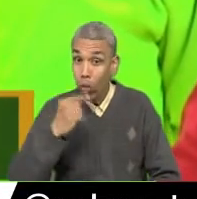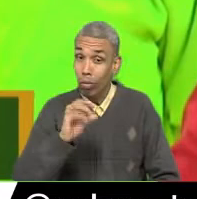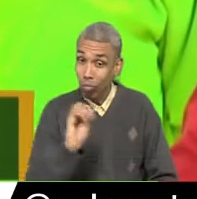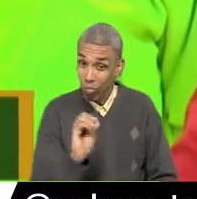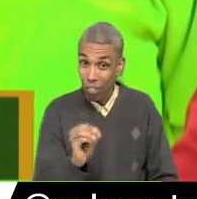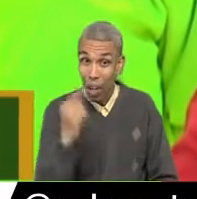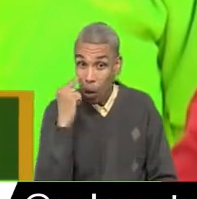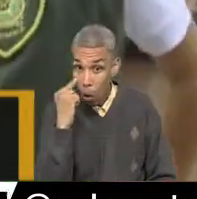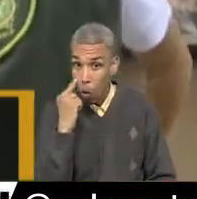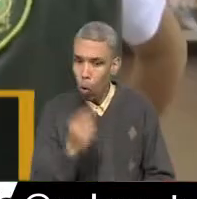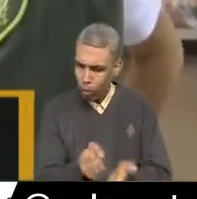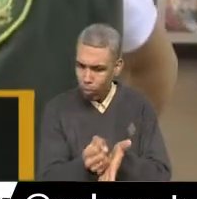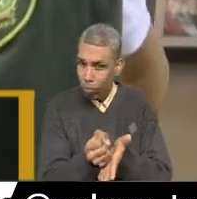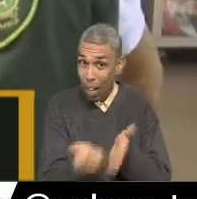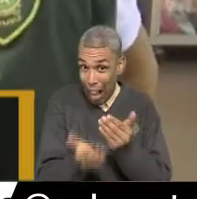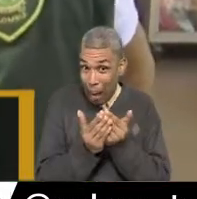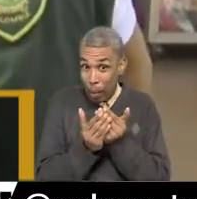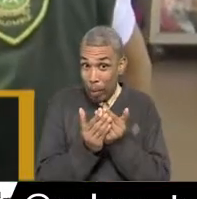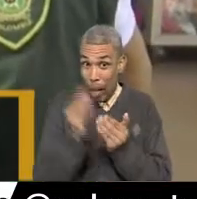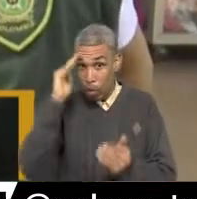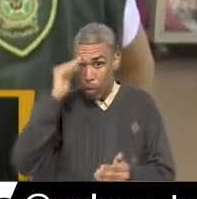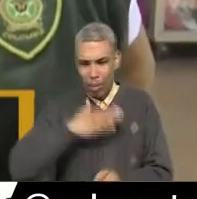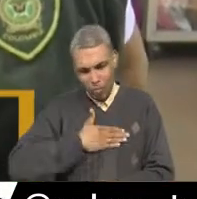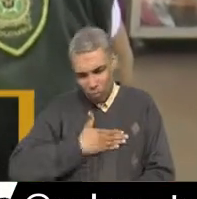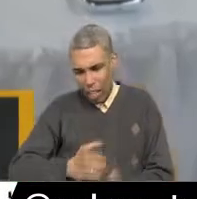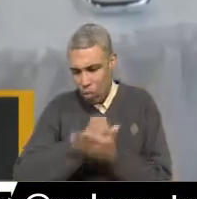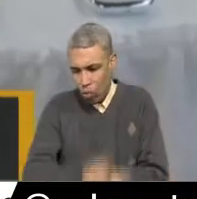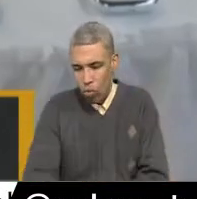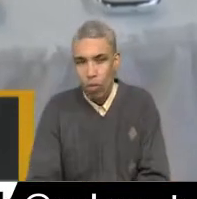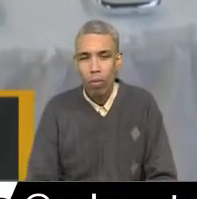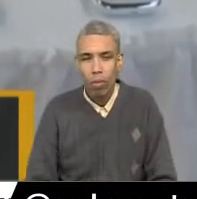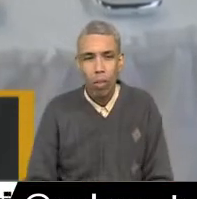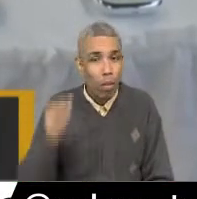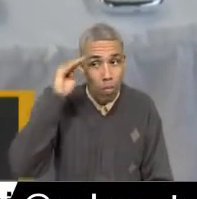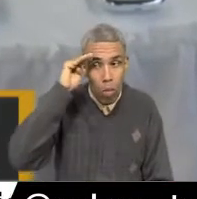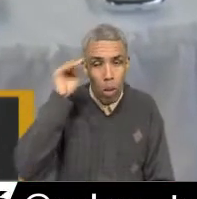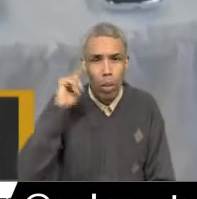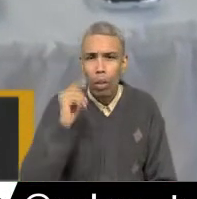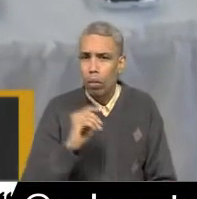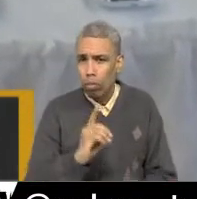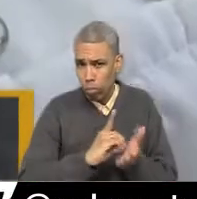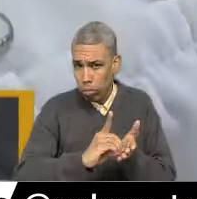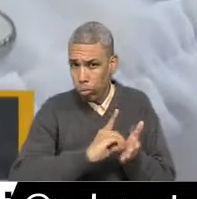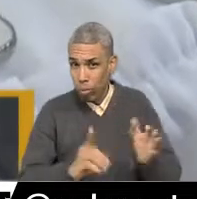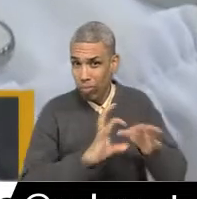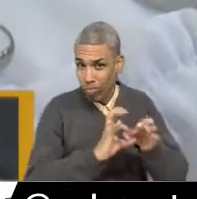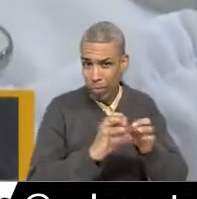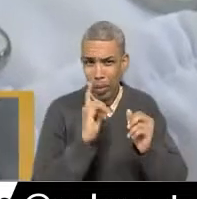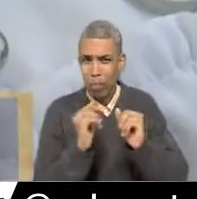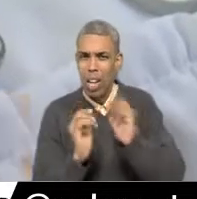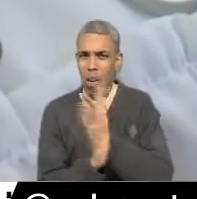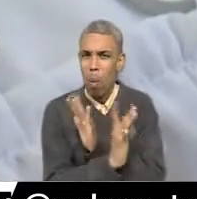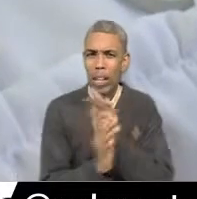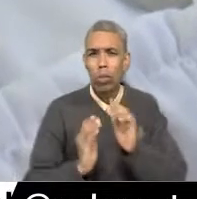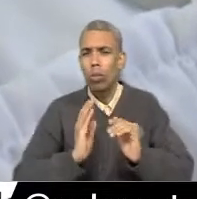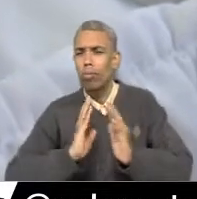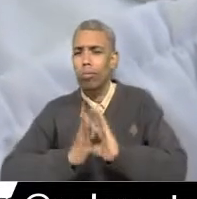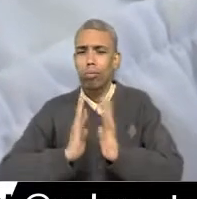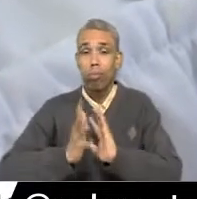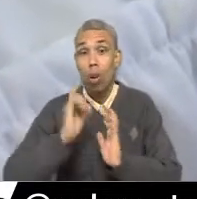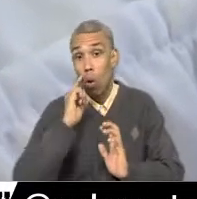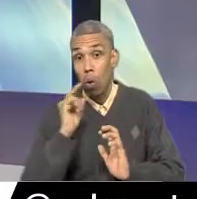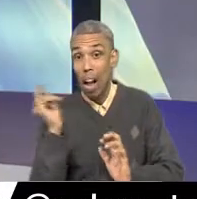que confíe en su policía. Estos operativos también los adelanta la policía con la DIAN en establecimientos comerciales para evitar la venta de elementos